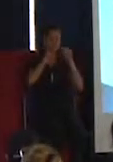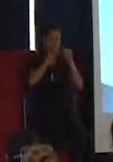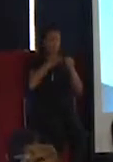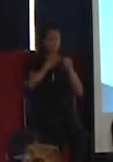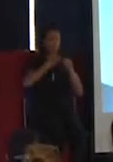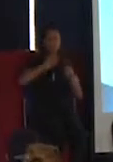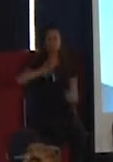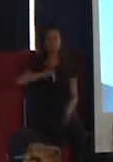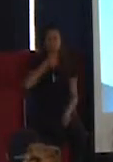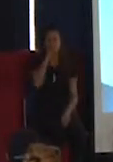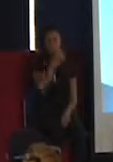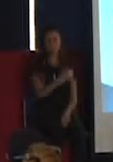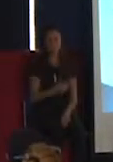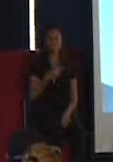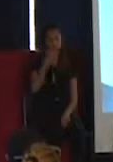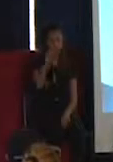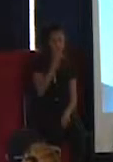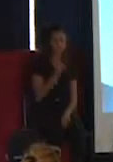niñas y adolescentes